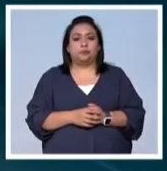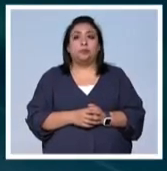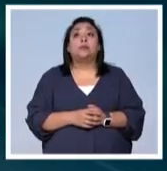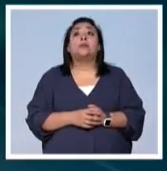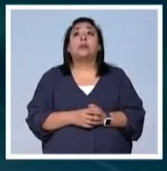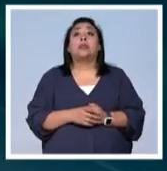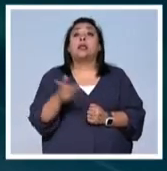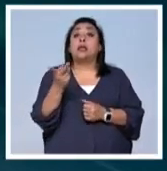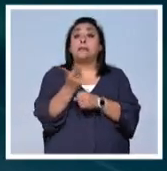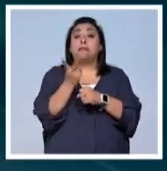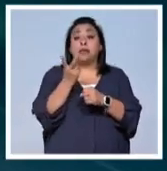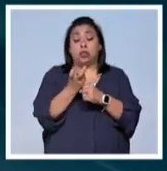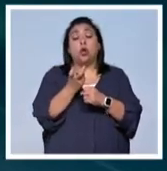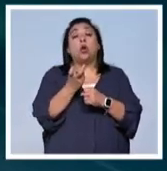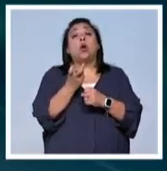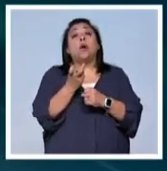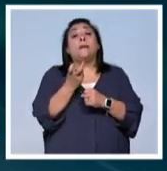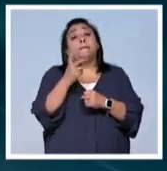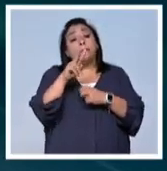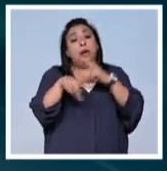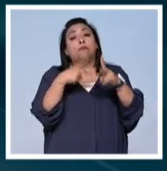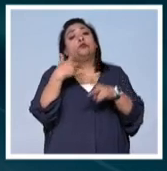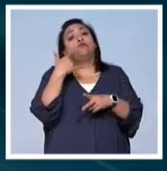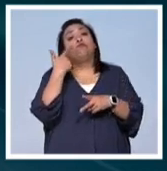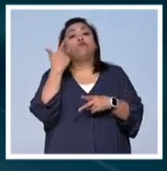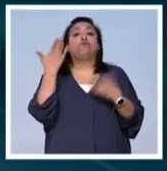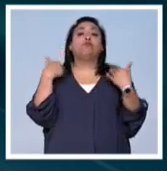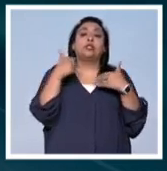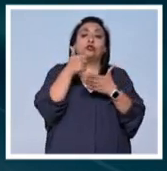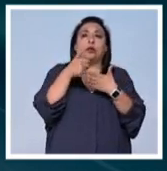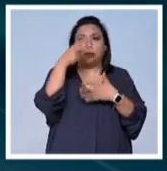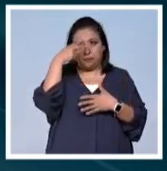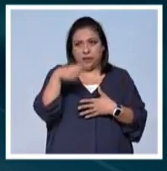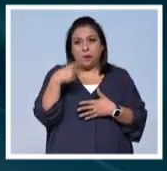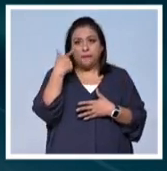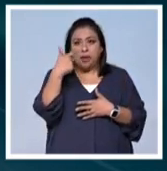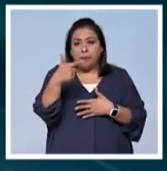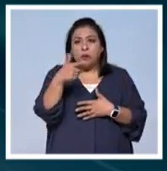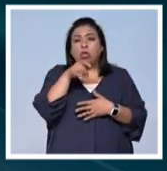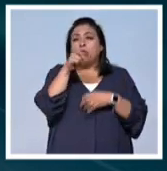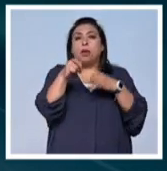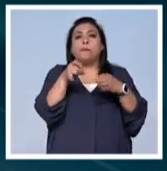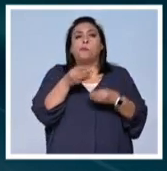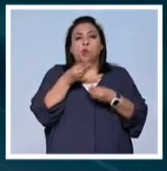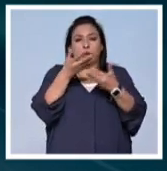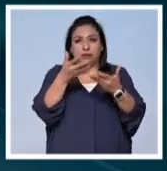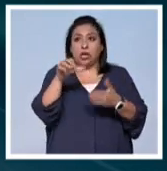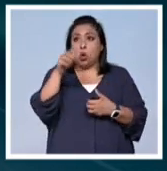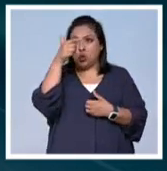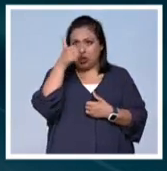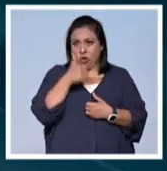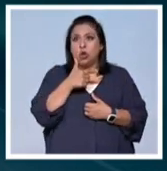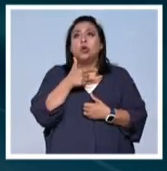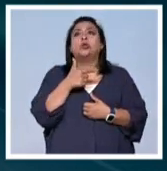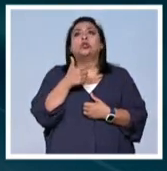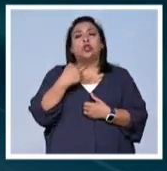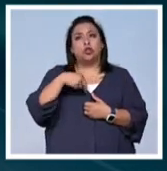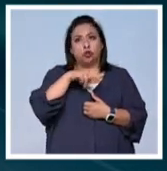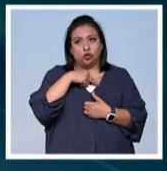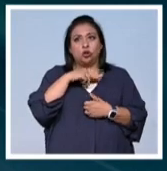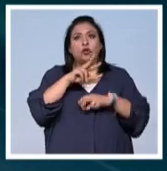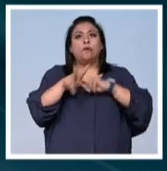él nos invitó a recorrer los paseos de la Ciudad de México y encontró en sus rincones poesía esta noche nosotros